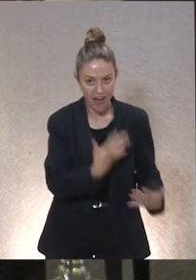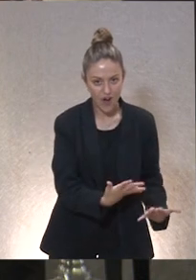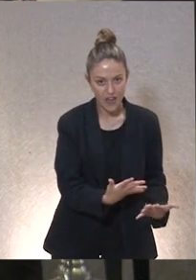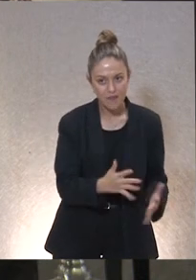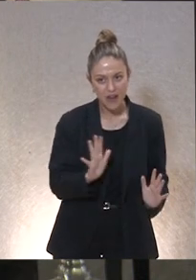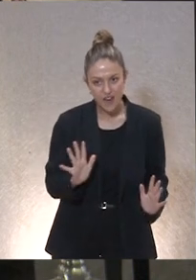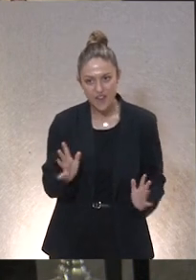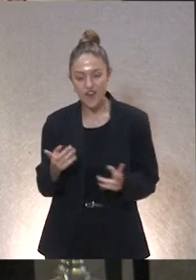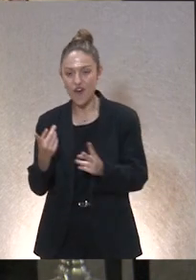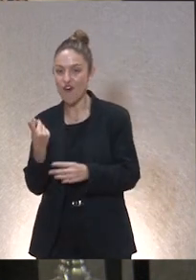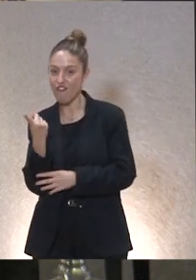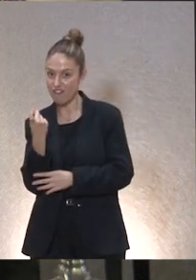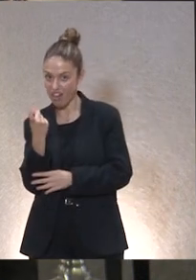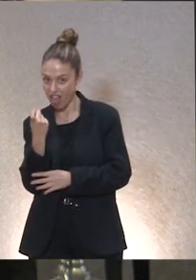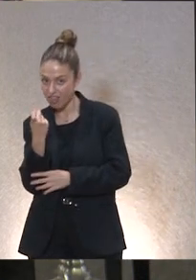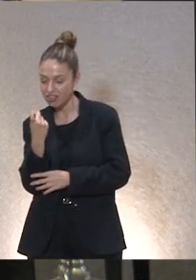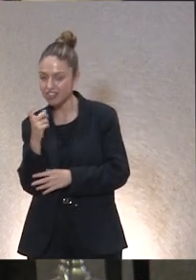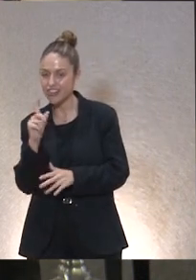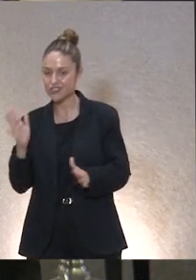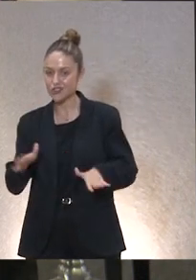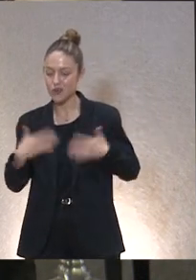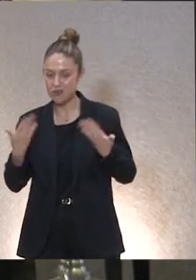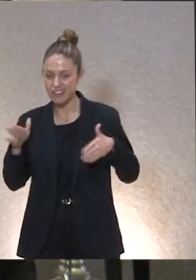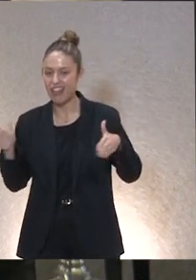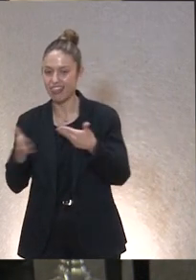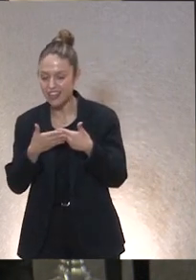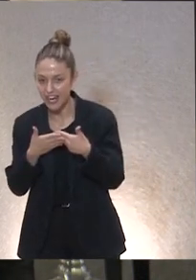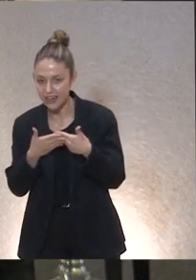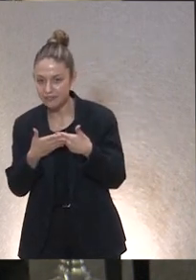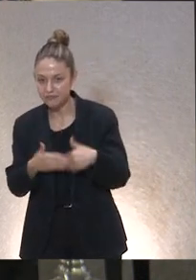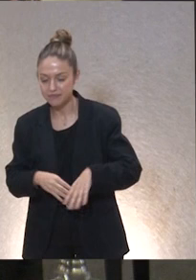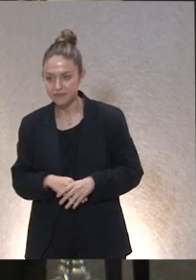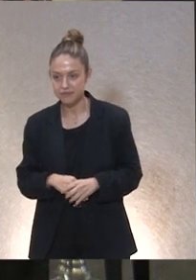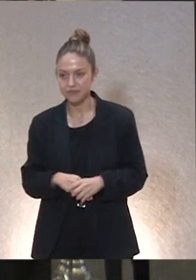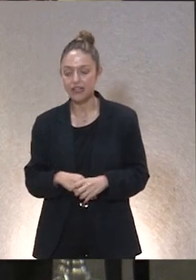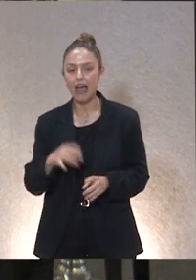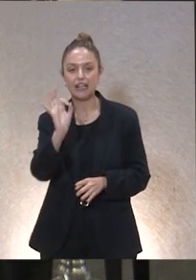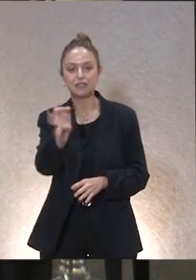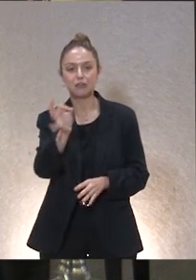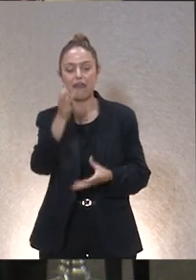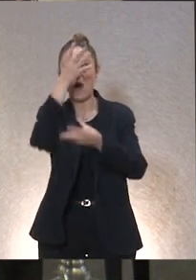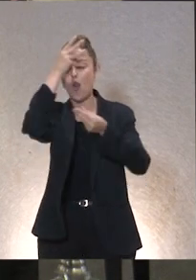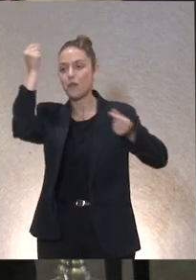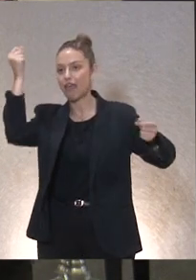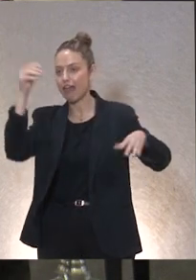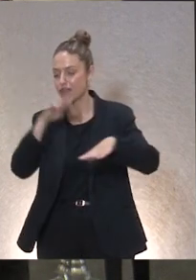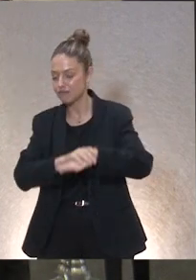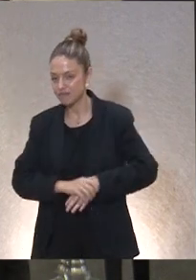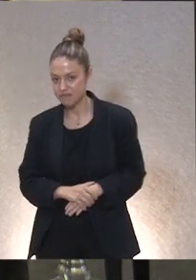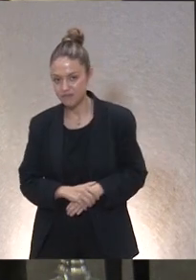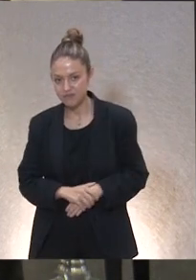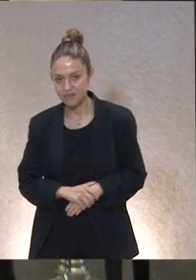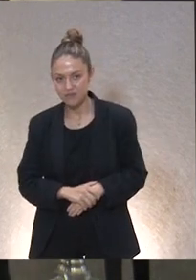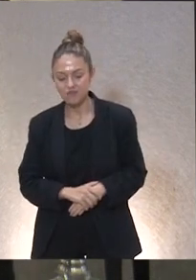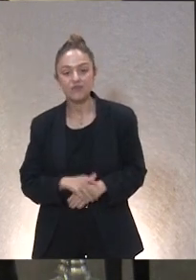pero aú nos queda otra sorpresa para cerrar el acto de hoy no es verdad se me había olvidado